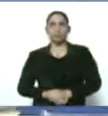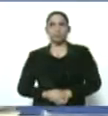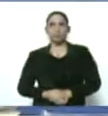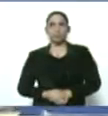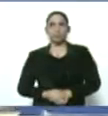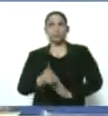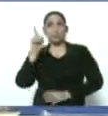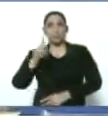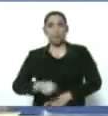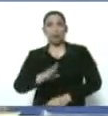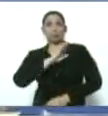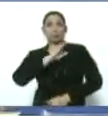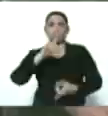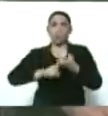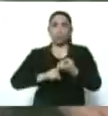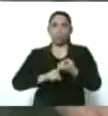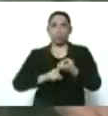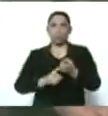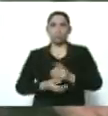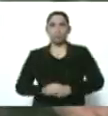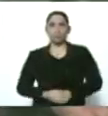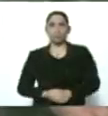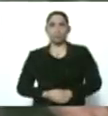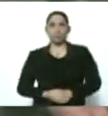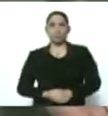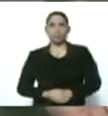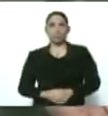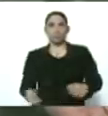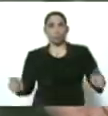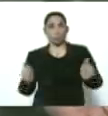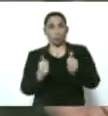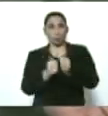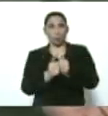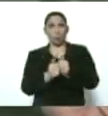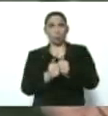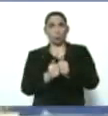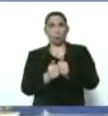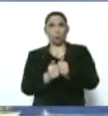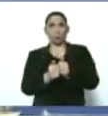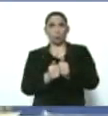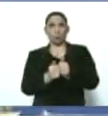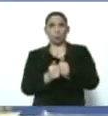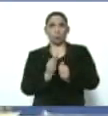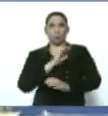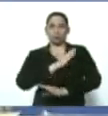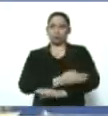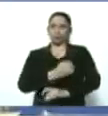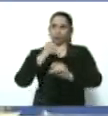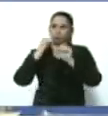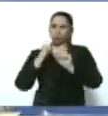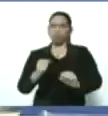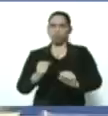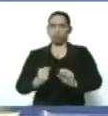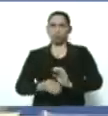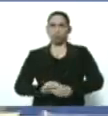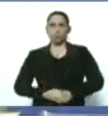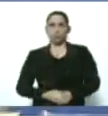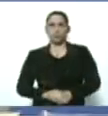estuvo la primera combatiente, Cilia Flores, con atinados y